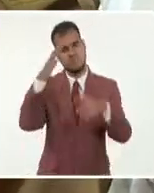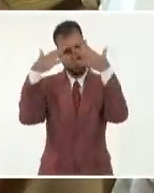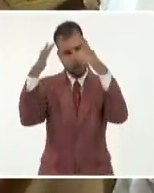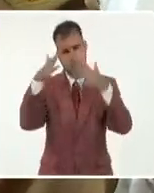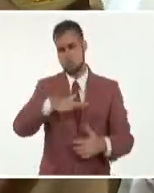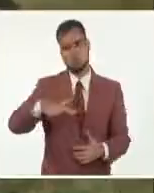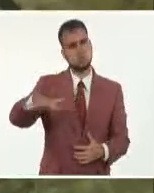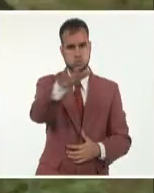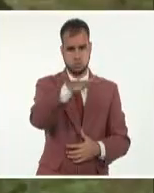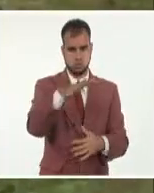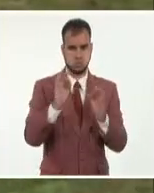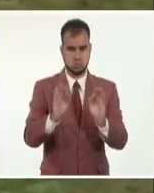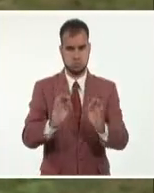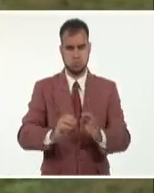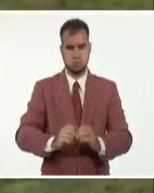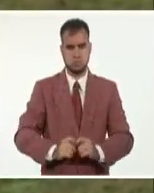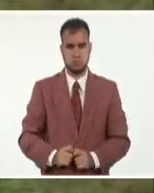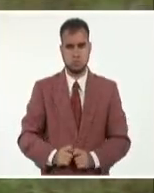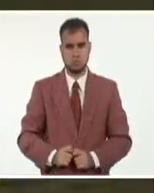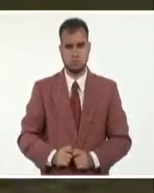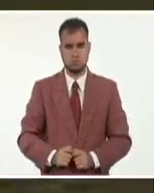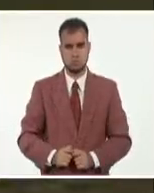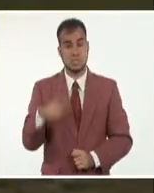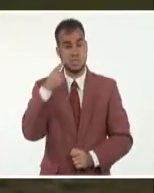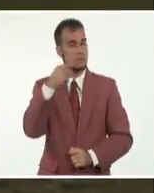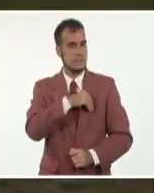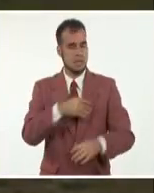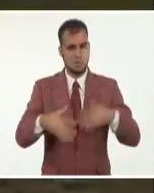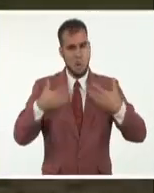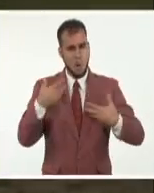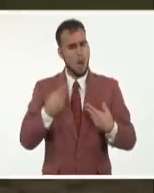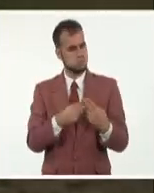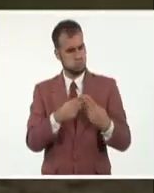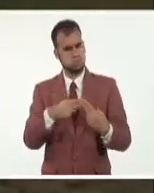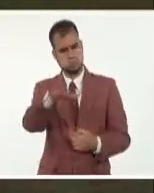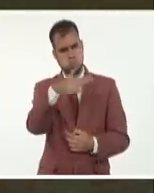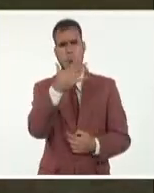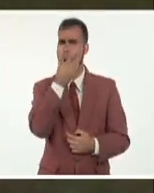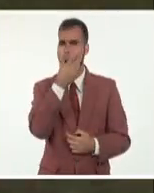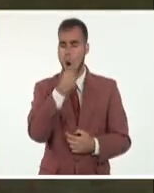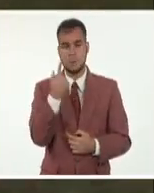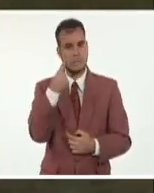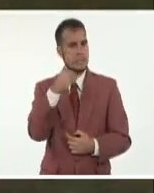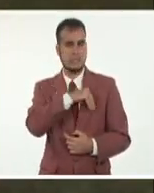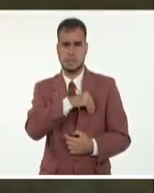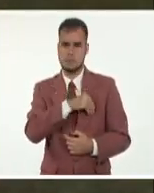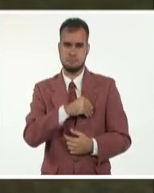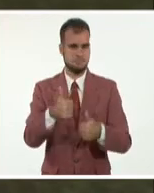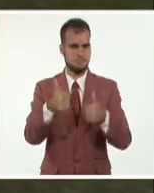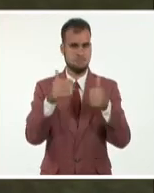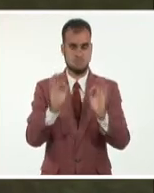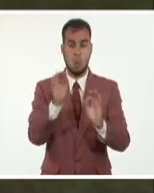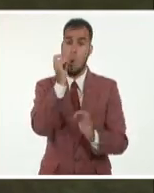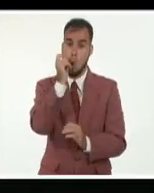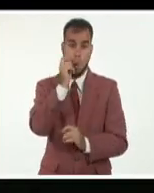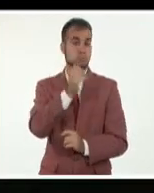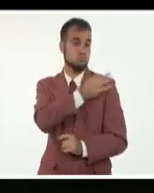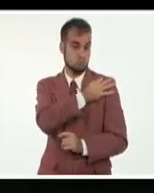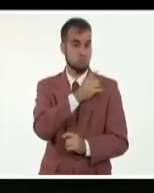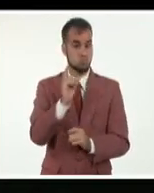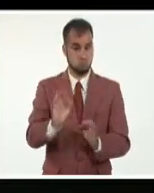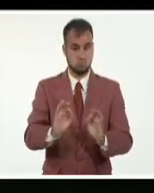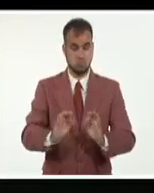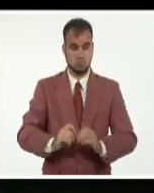todos. El orgullo y la confianza en los jóvenes es hoy la mayor satisfacción de este comandante de la